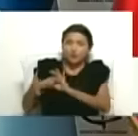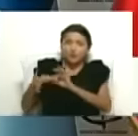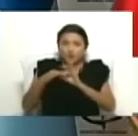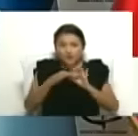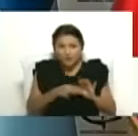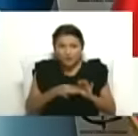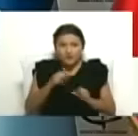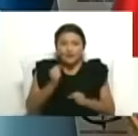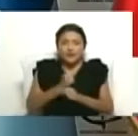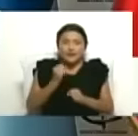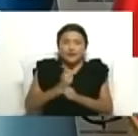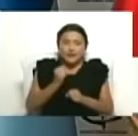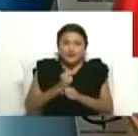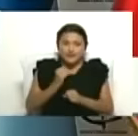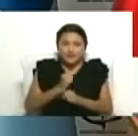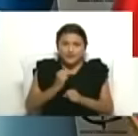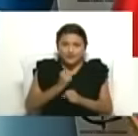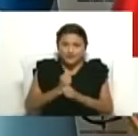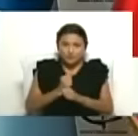trama, el SEBIN,